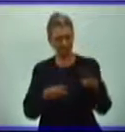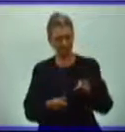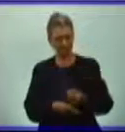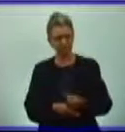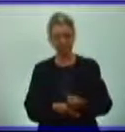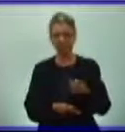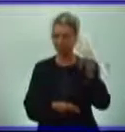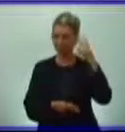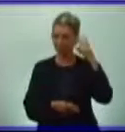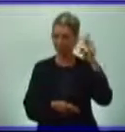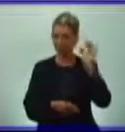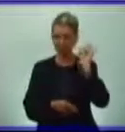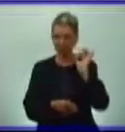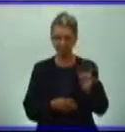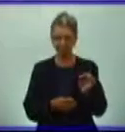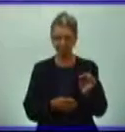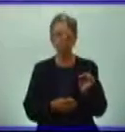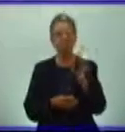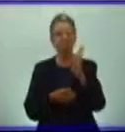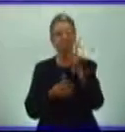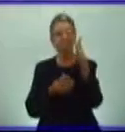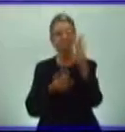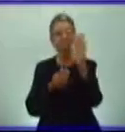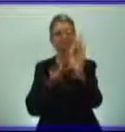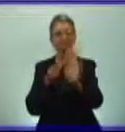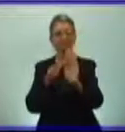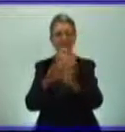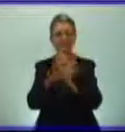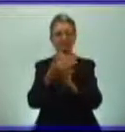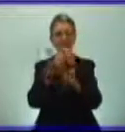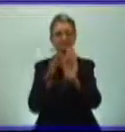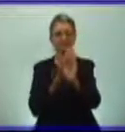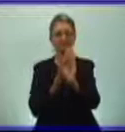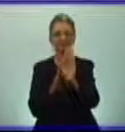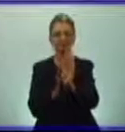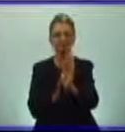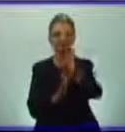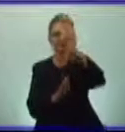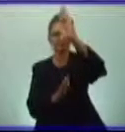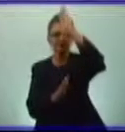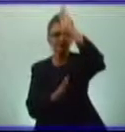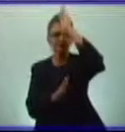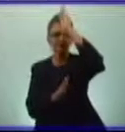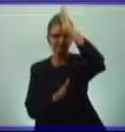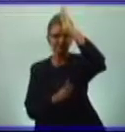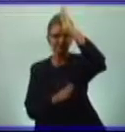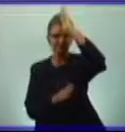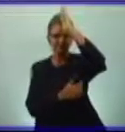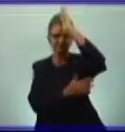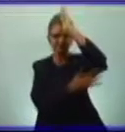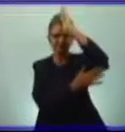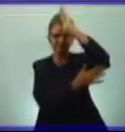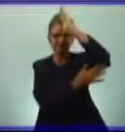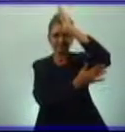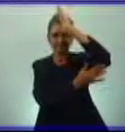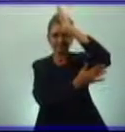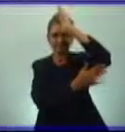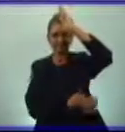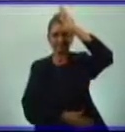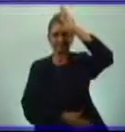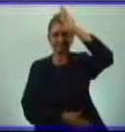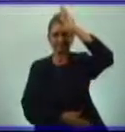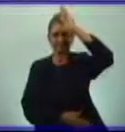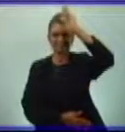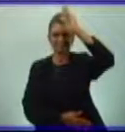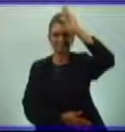que siempre con tu mano derecha, con los dedos unidos y encima de tu cabeza. Cuando estás en tu escuela y